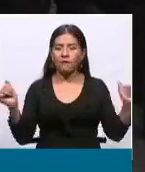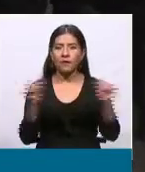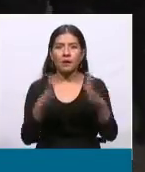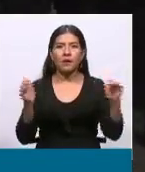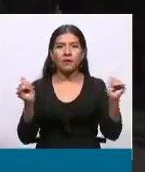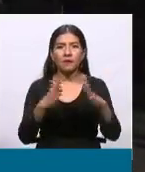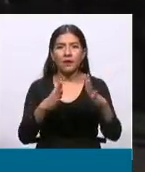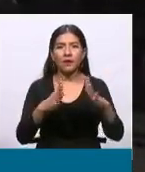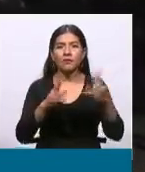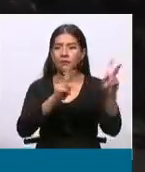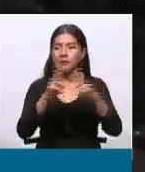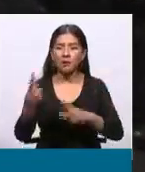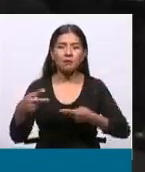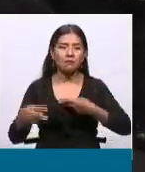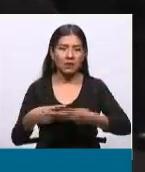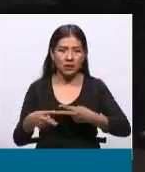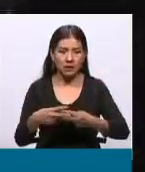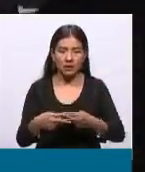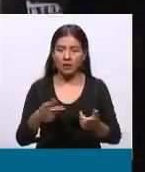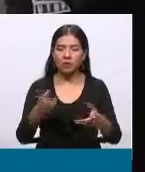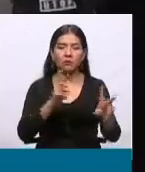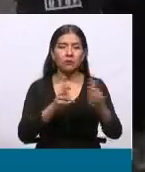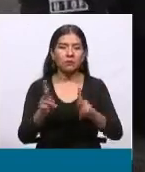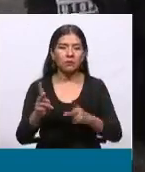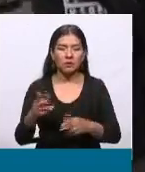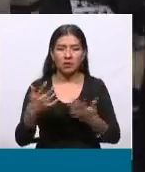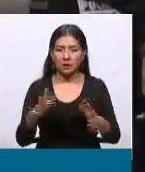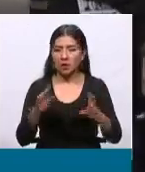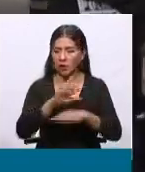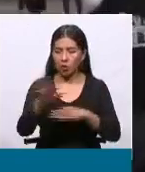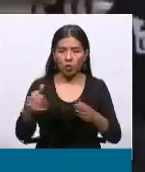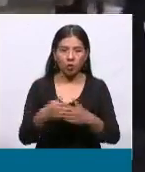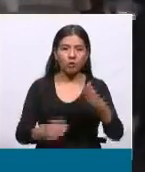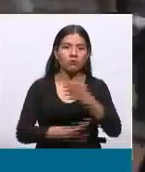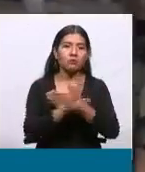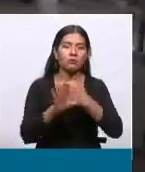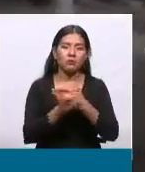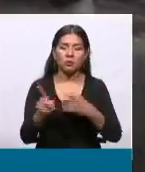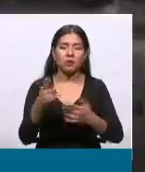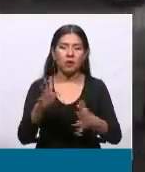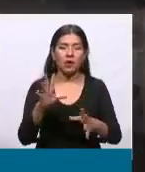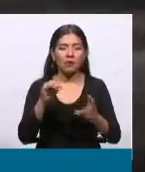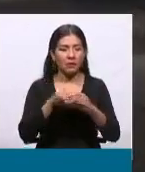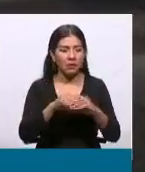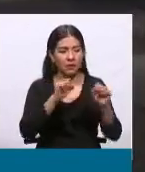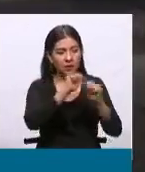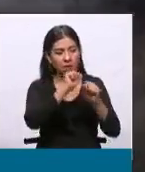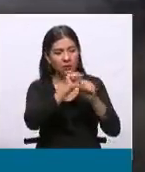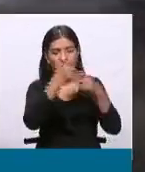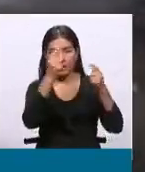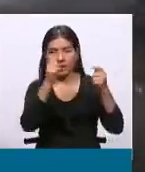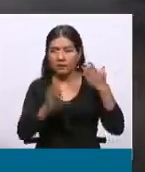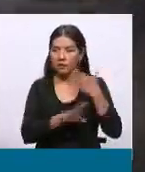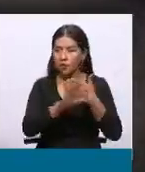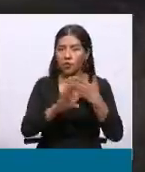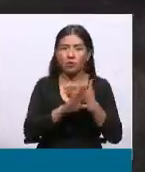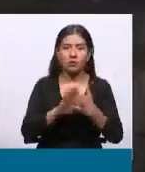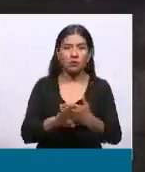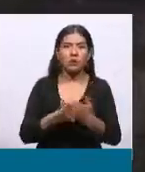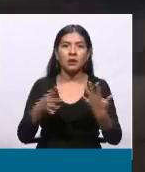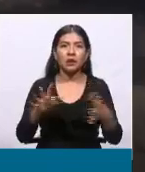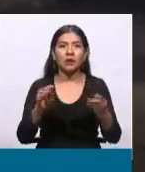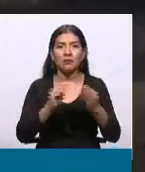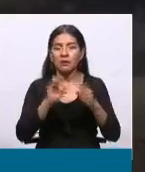enfrentamientos. Vecinos del lugar, la población defendiendo sus puestos de trabajo justamente, y continúa este escenario